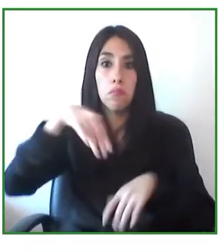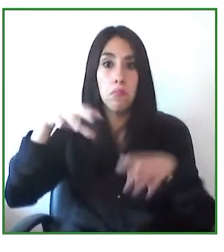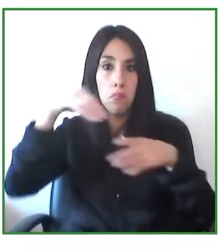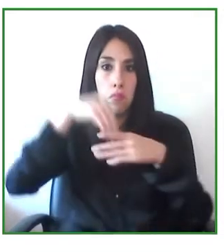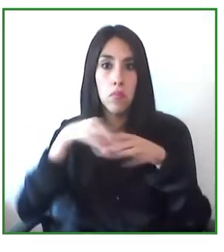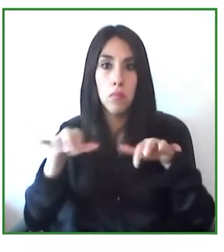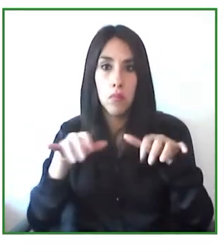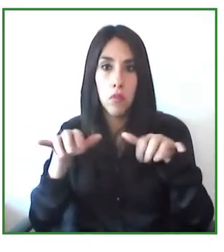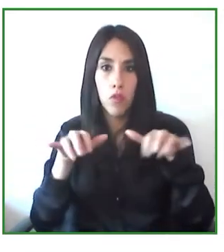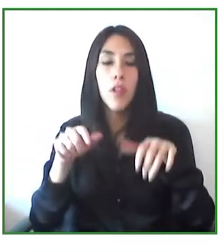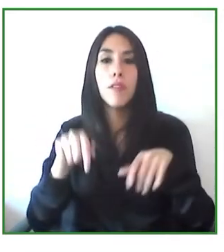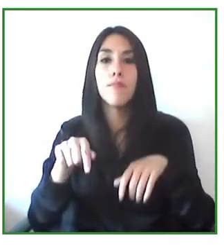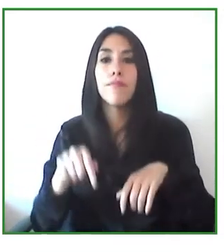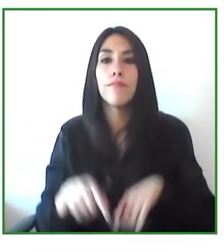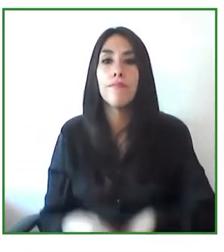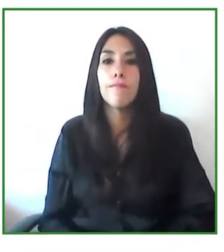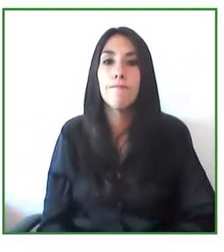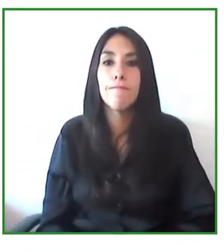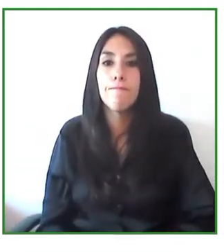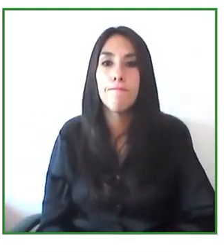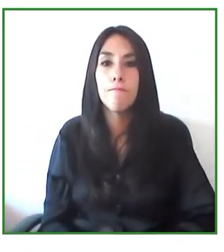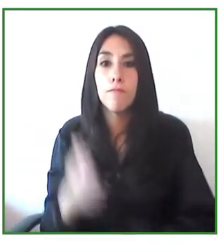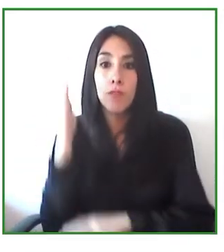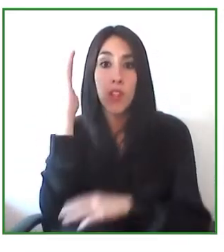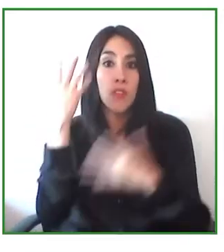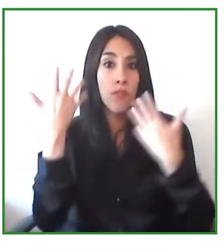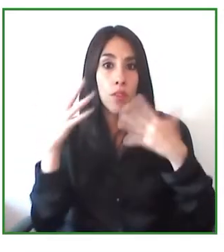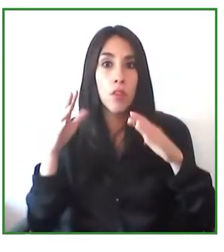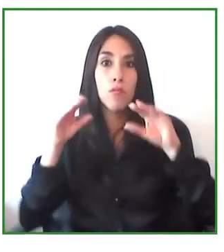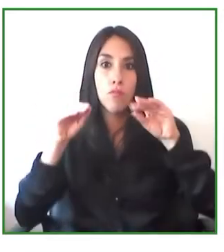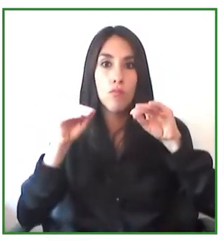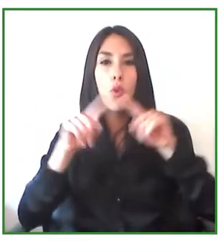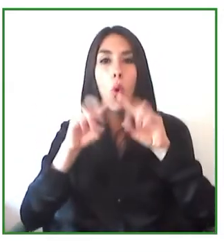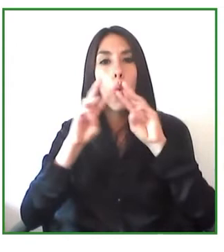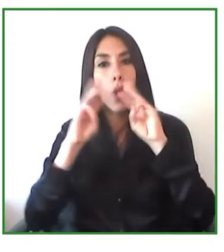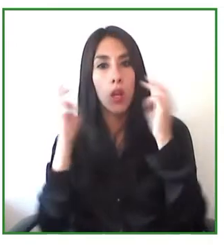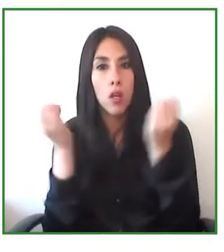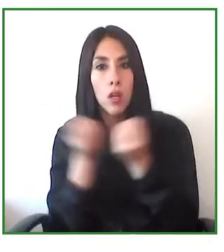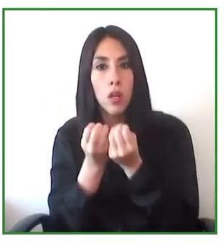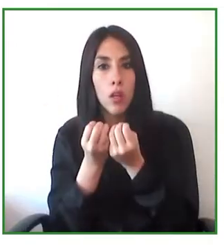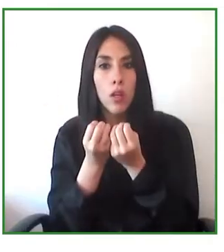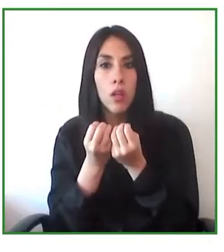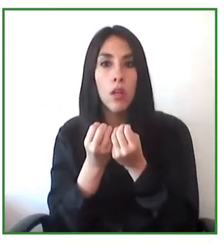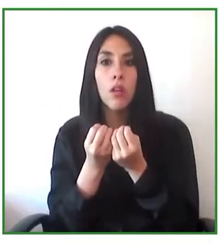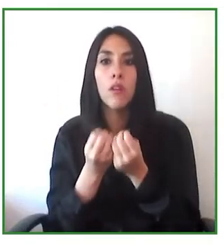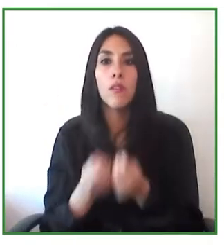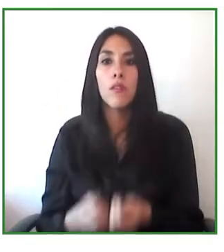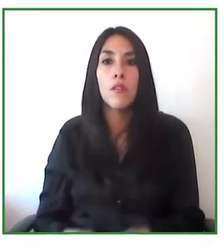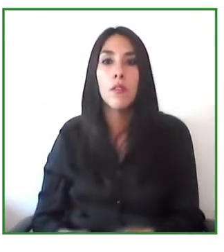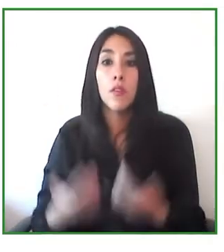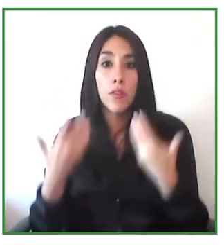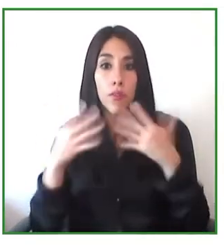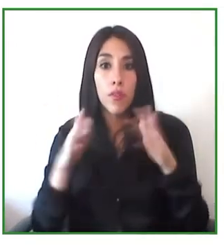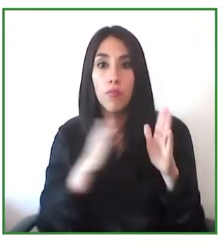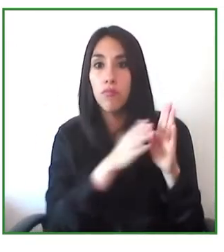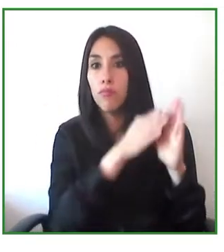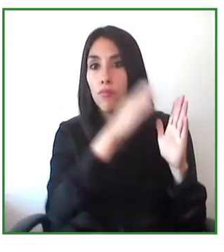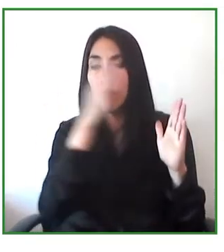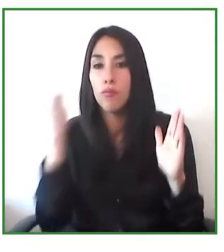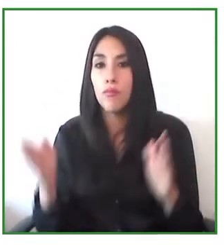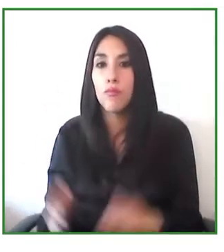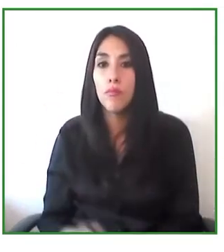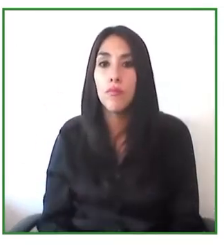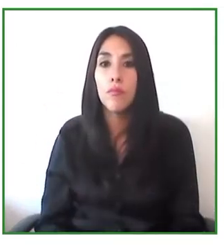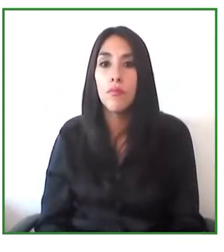Nuestra capacitación ya debía estar finalizando dentro de poco, puesto que hemos incluso aumentado las horas para poder lograr